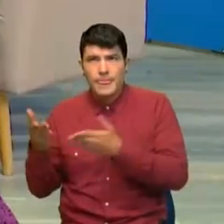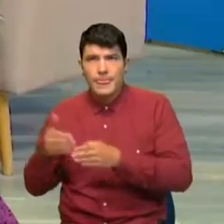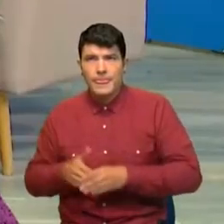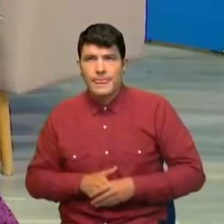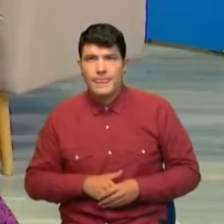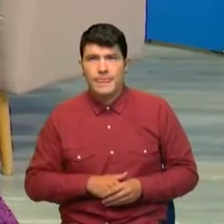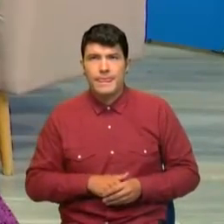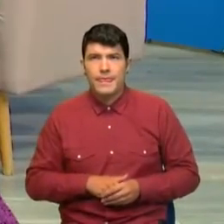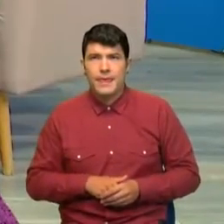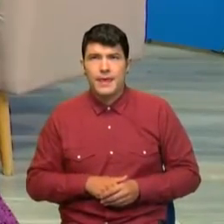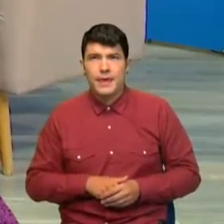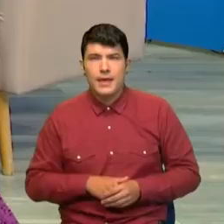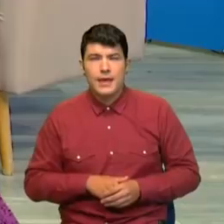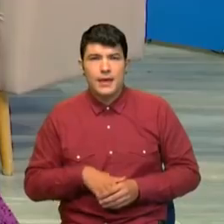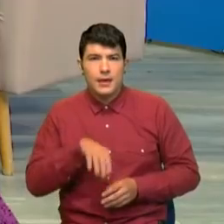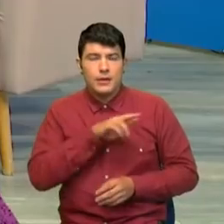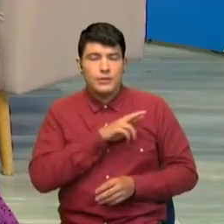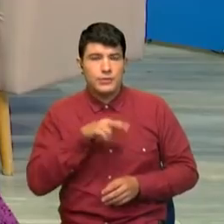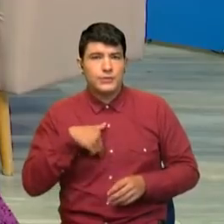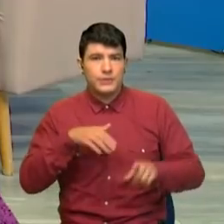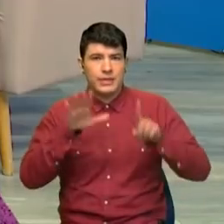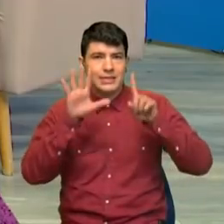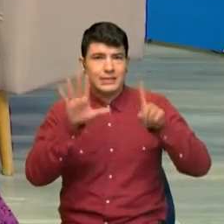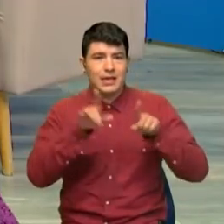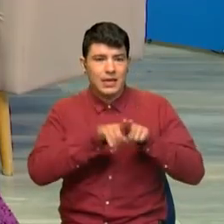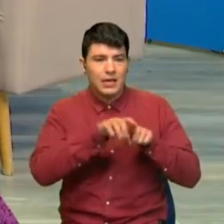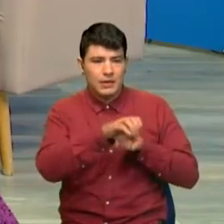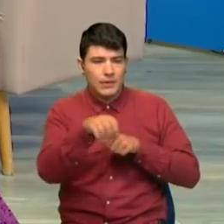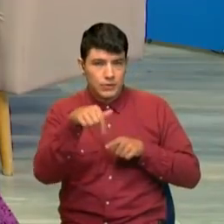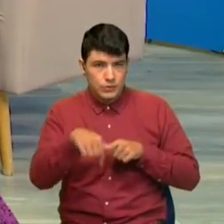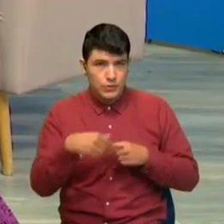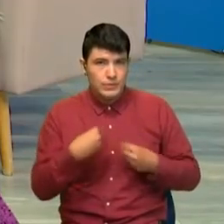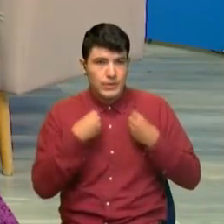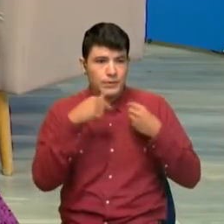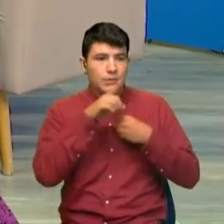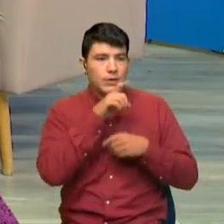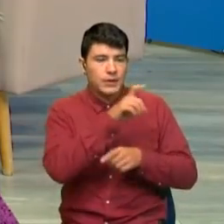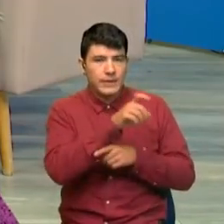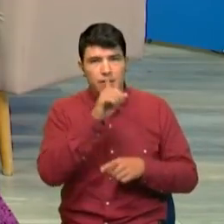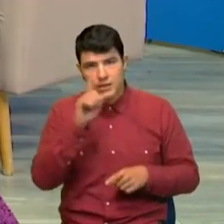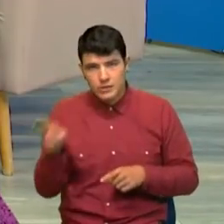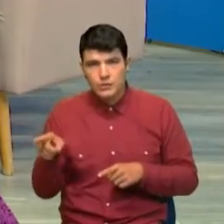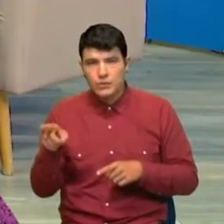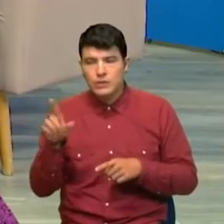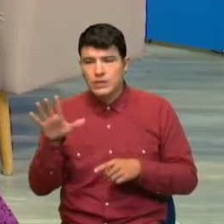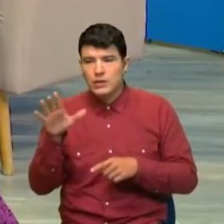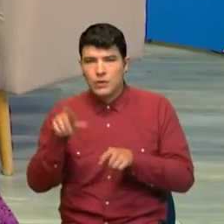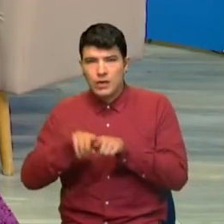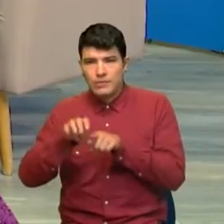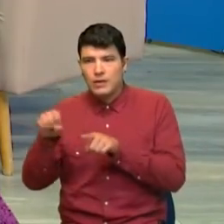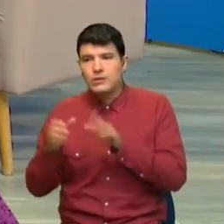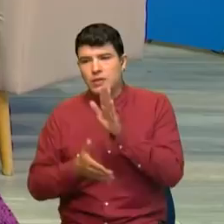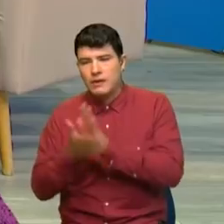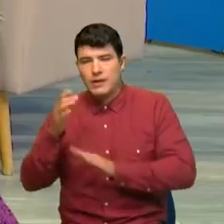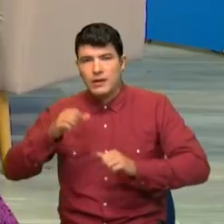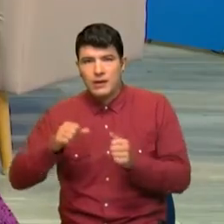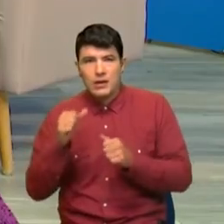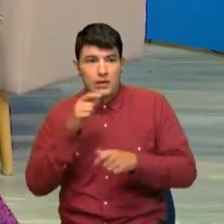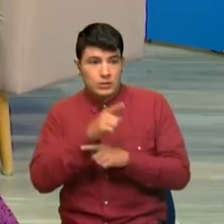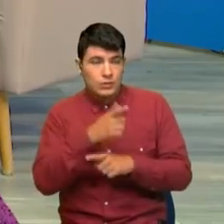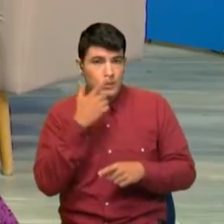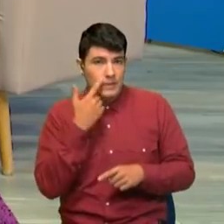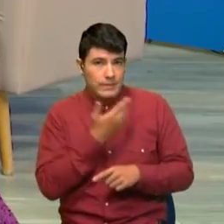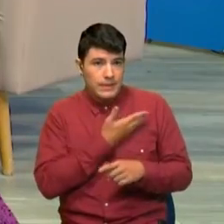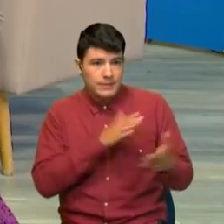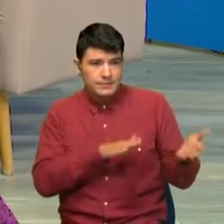Pregunte. Nosotros somos 6 hermanos. Yo me encuentro en la ciudad de Bucaramanga, ellos están en Bogotá. Mis padres fallecieron y ellos nos dejaron